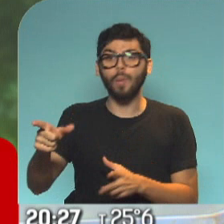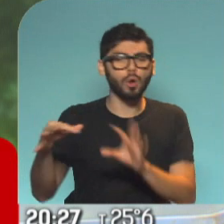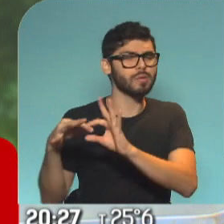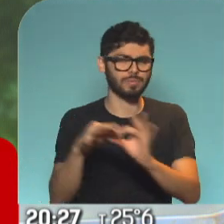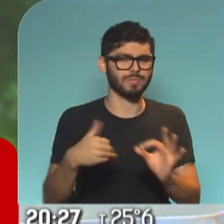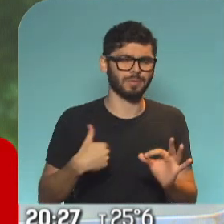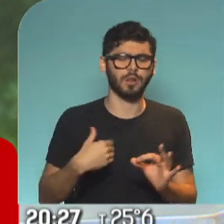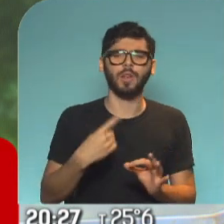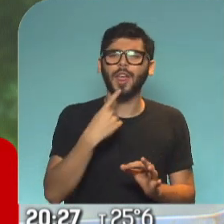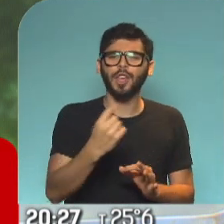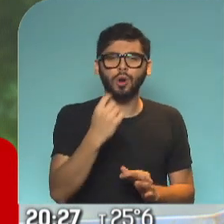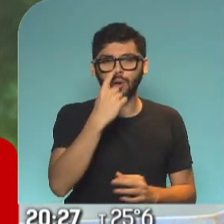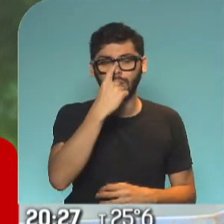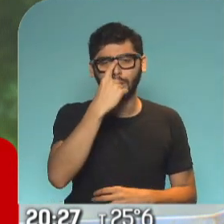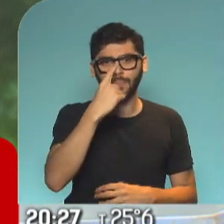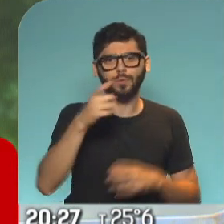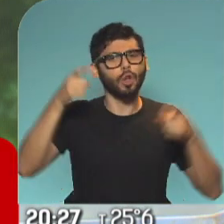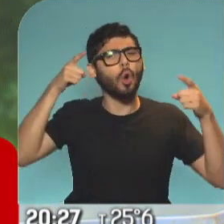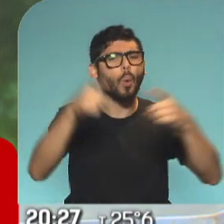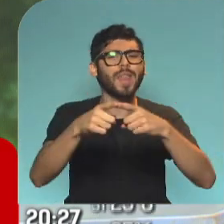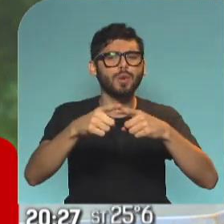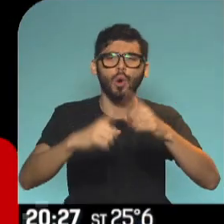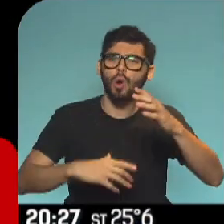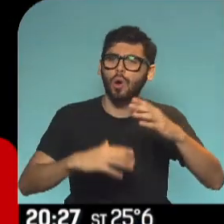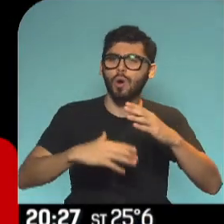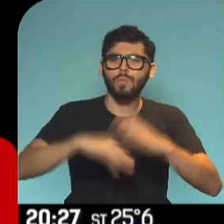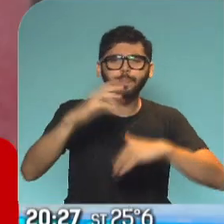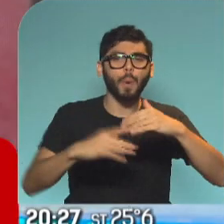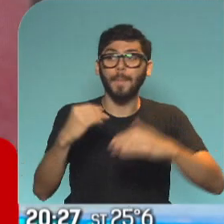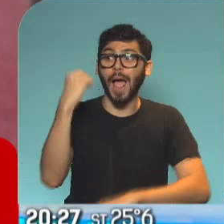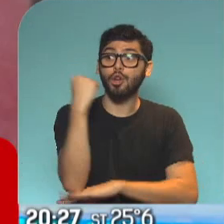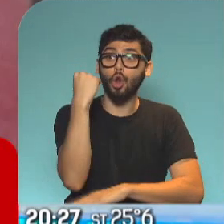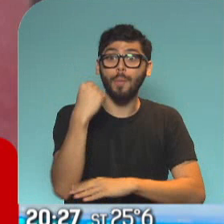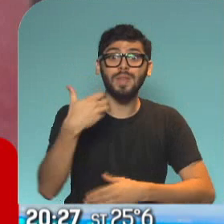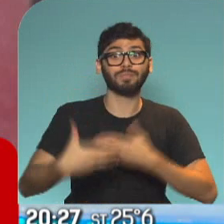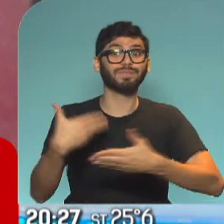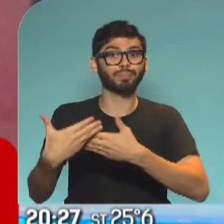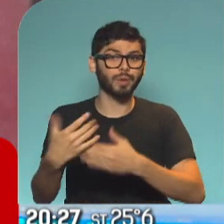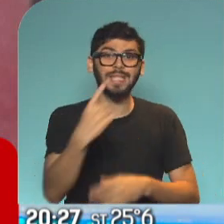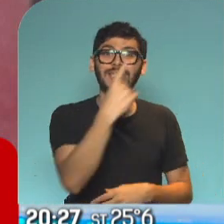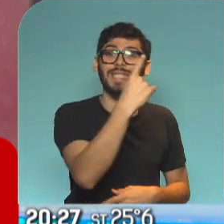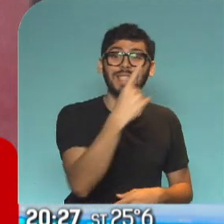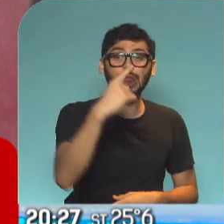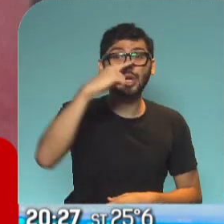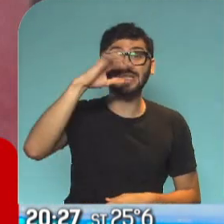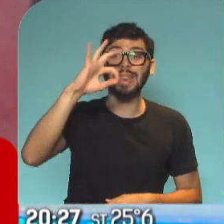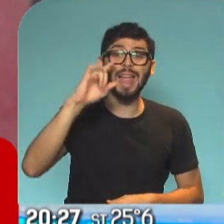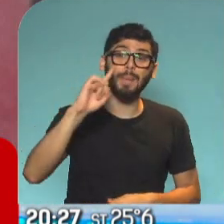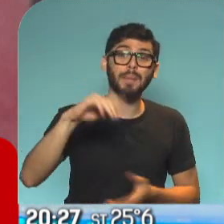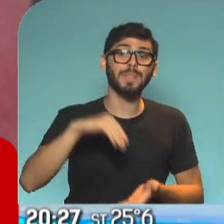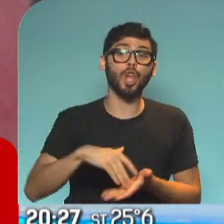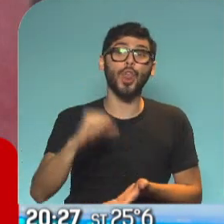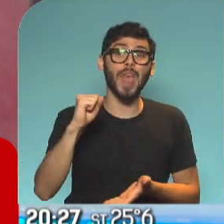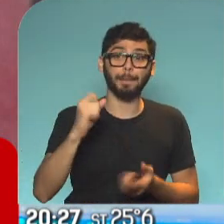El objetivo son las obras de infraestructura para motorizar la economía. 170.000 millones de pesos es la inversión